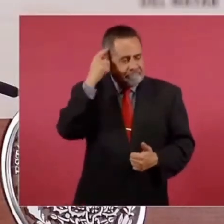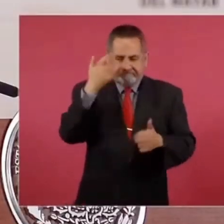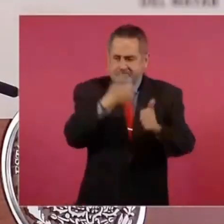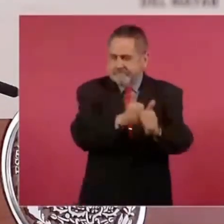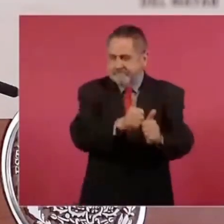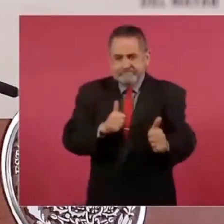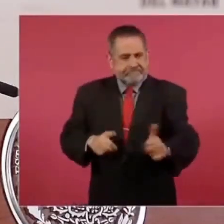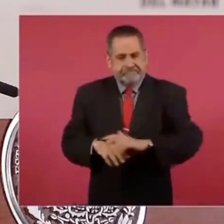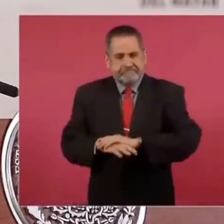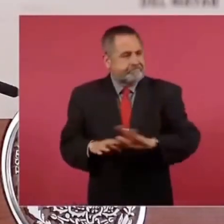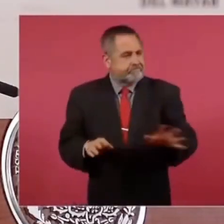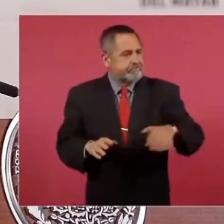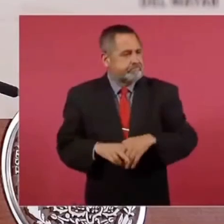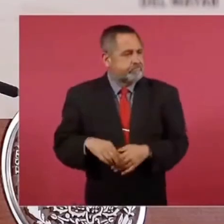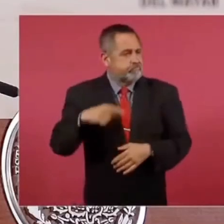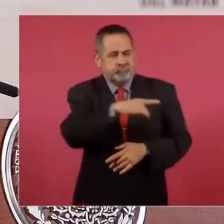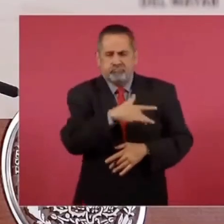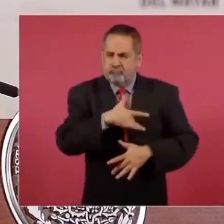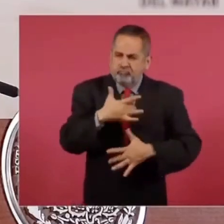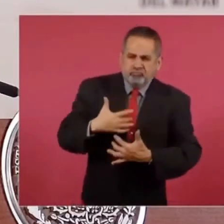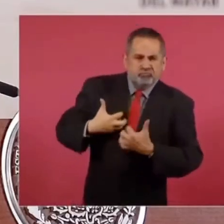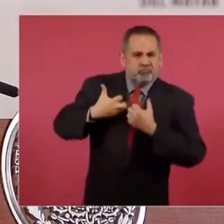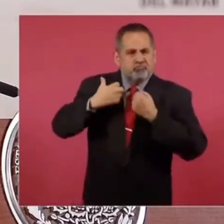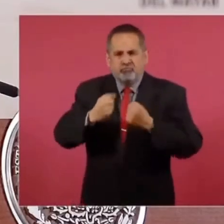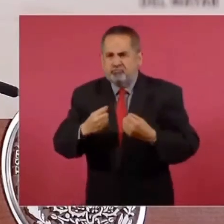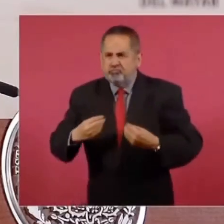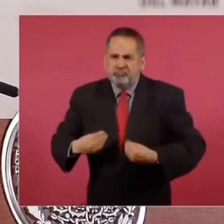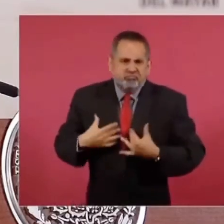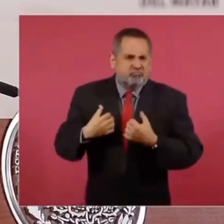que tiene muy poca vitalidad.